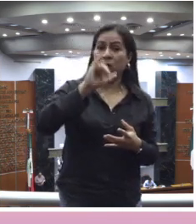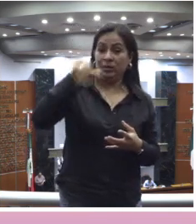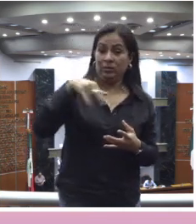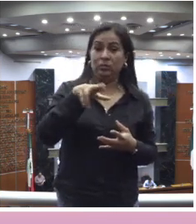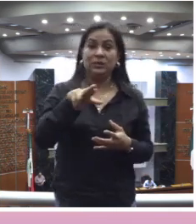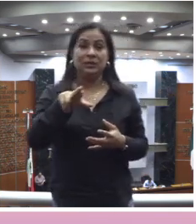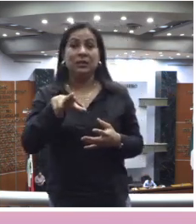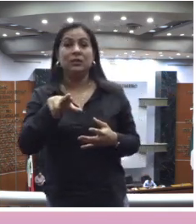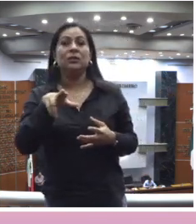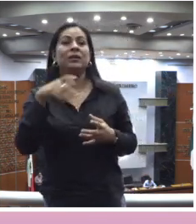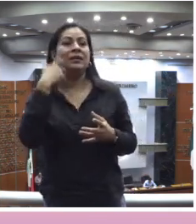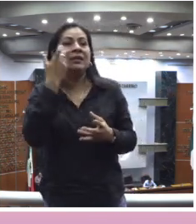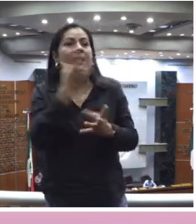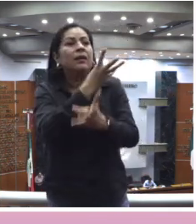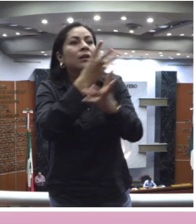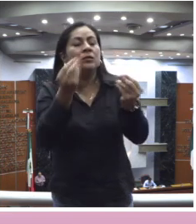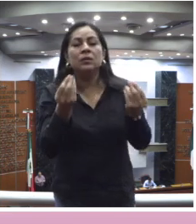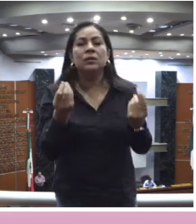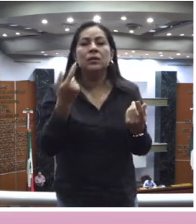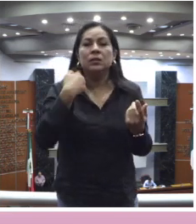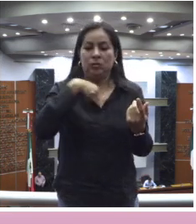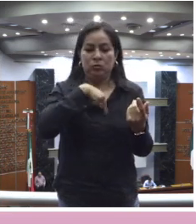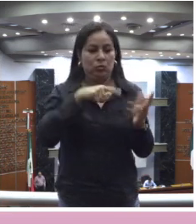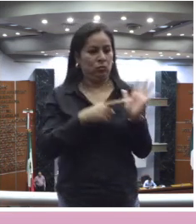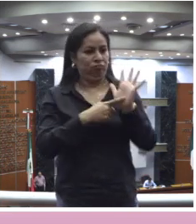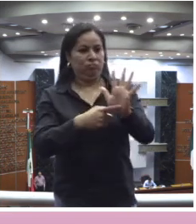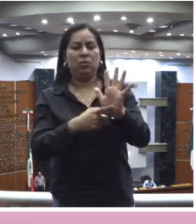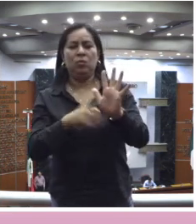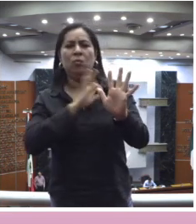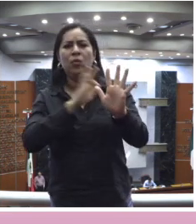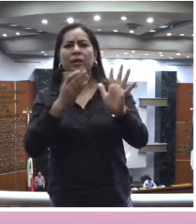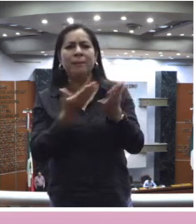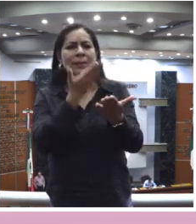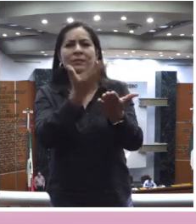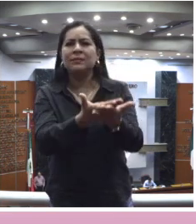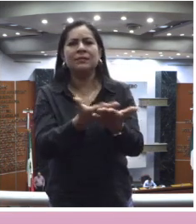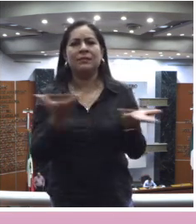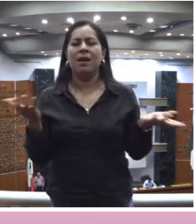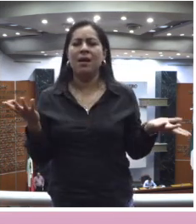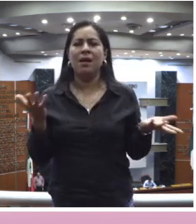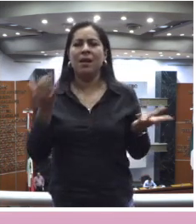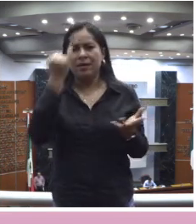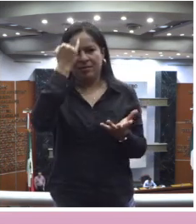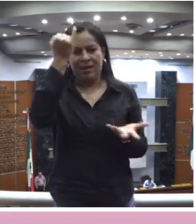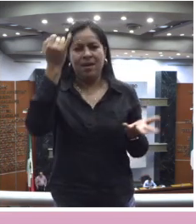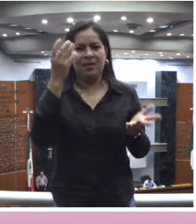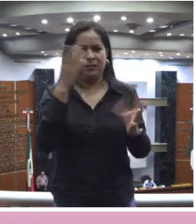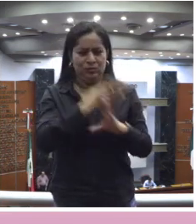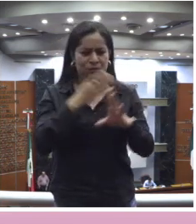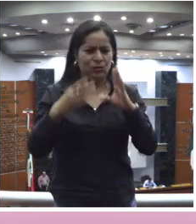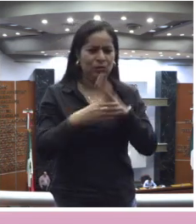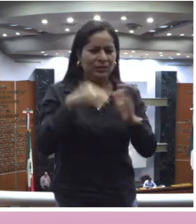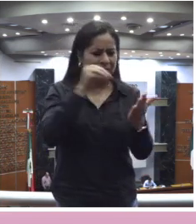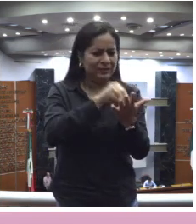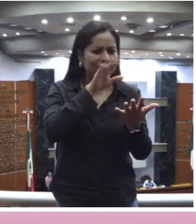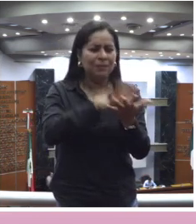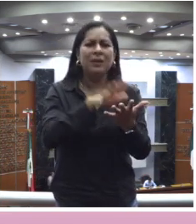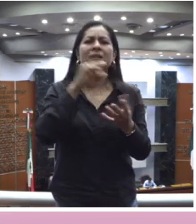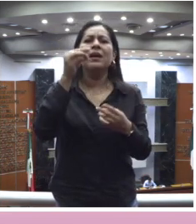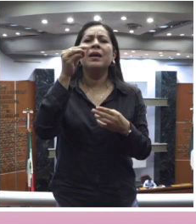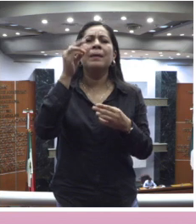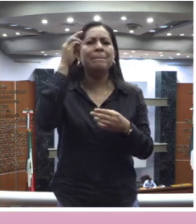resolver sin que podamos presentar argumentos. Está planteando el